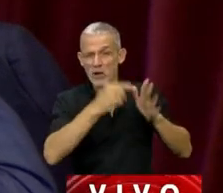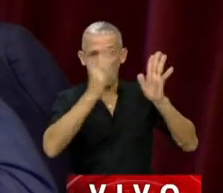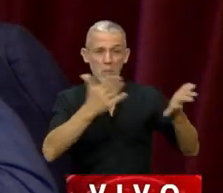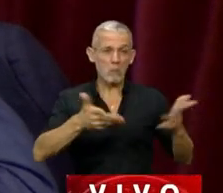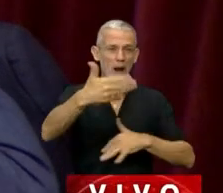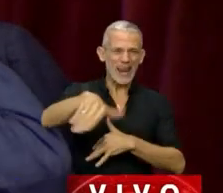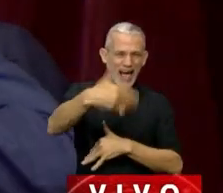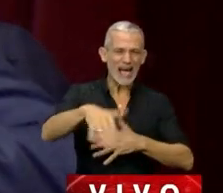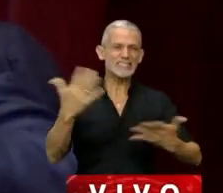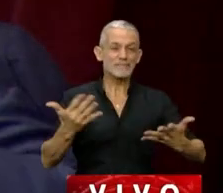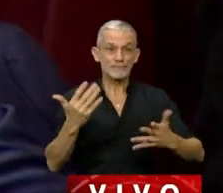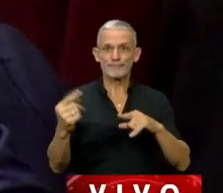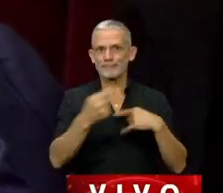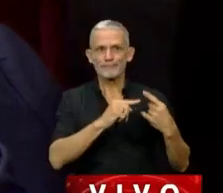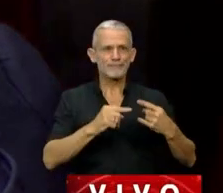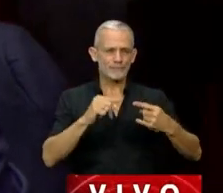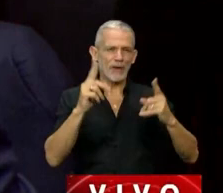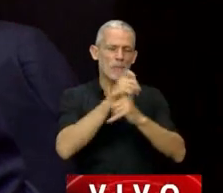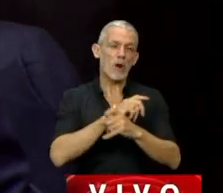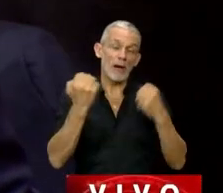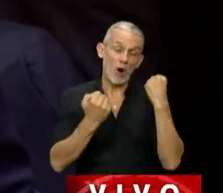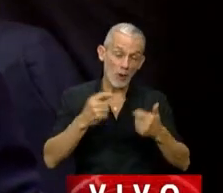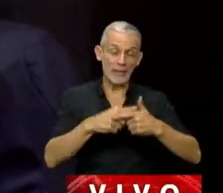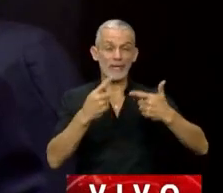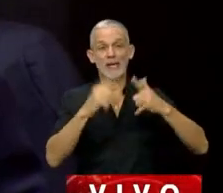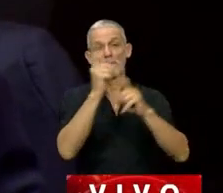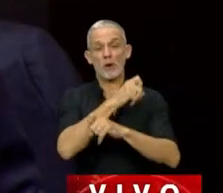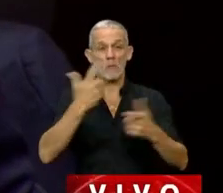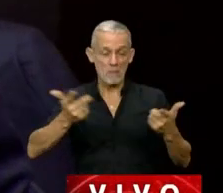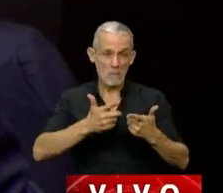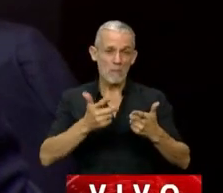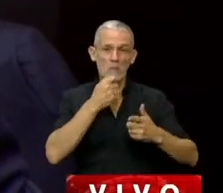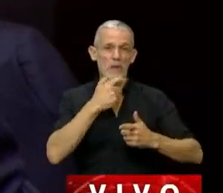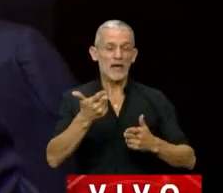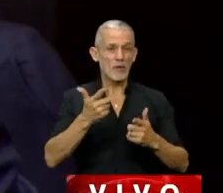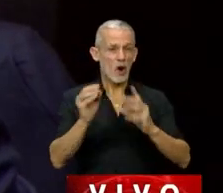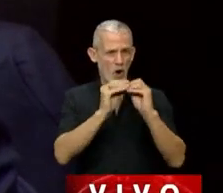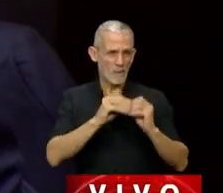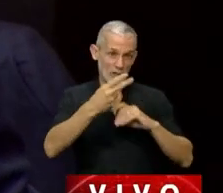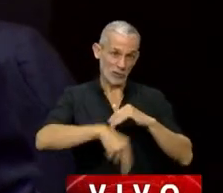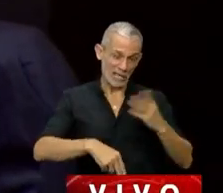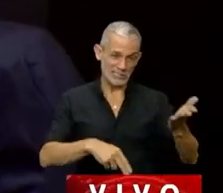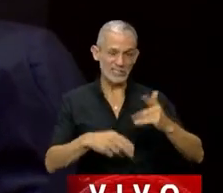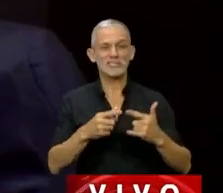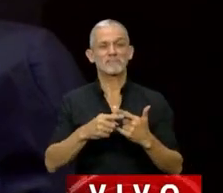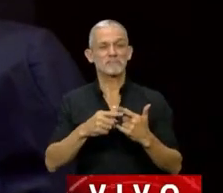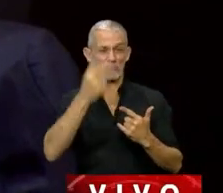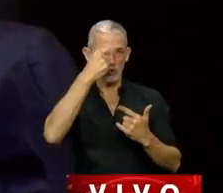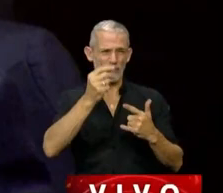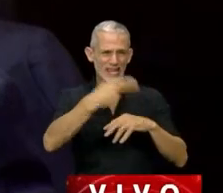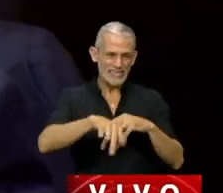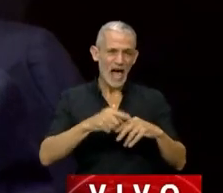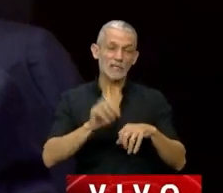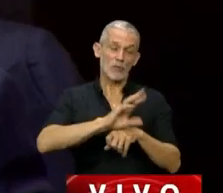la calle estamos lidiando con problemas de la economía, con problemas como el de los compañeros taxistas que han tenido que sufrir